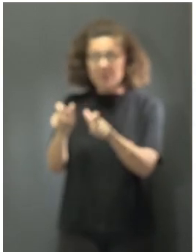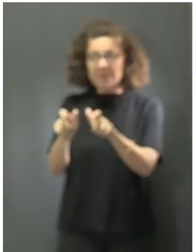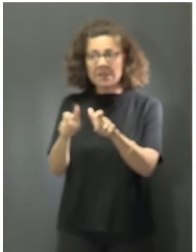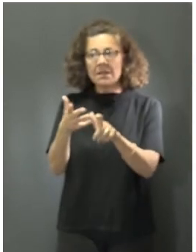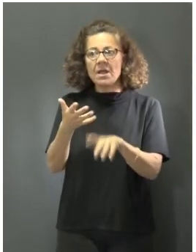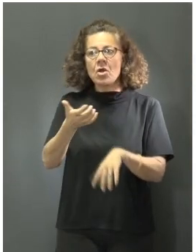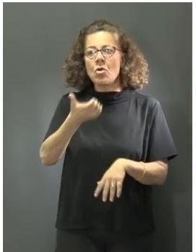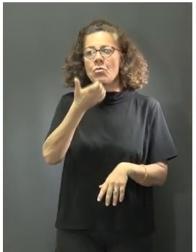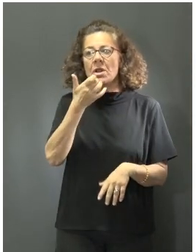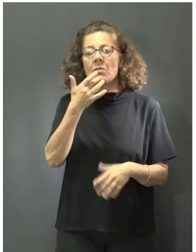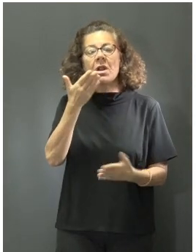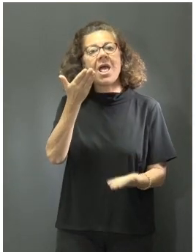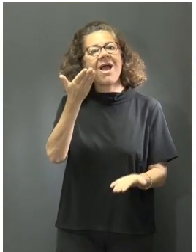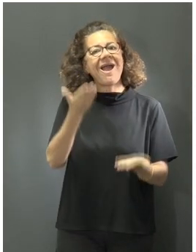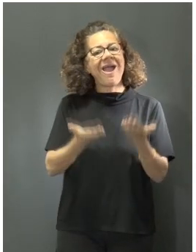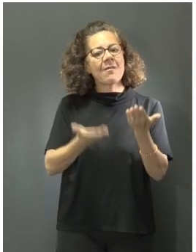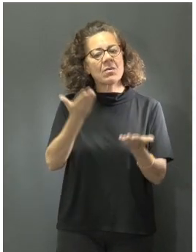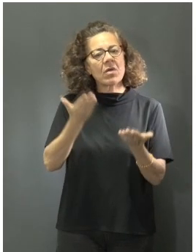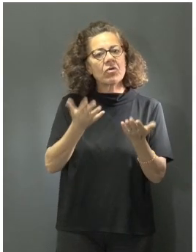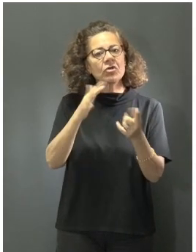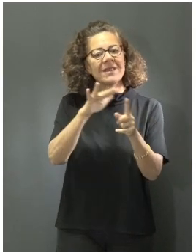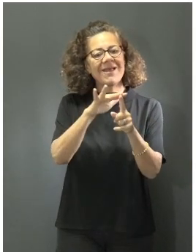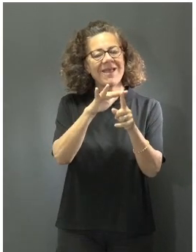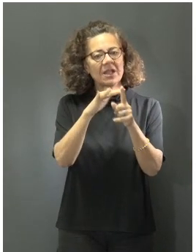por ejemplo, en la evaluación de entornos.